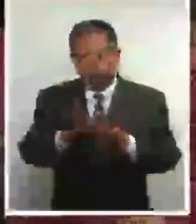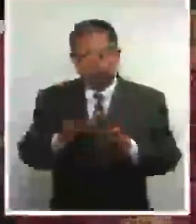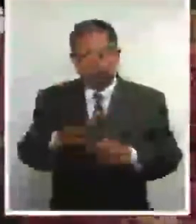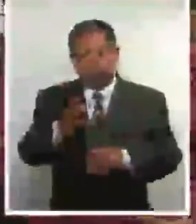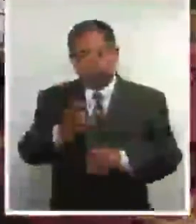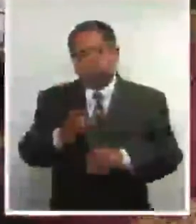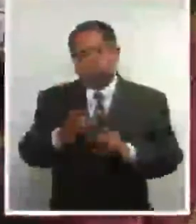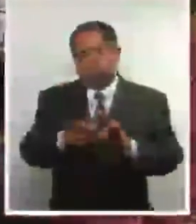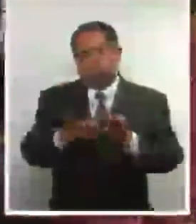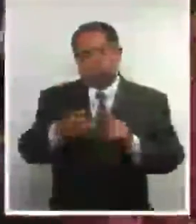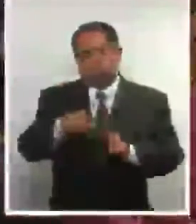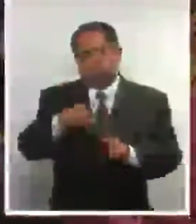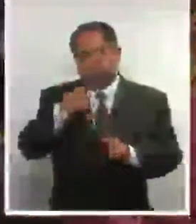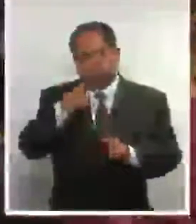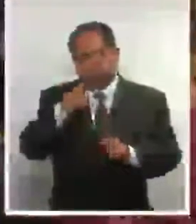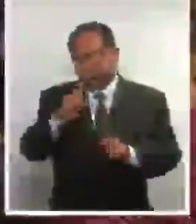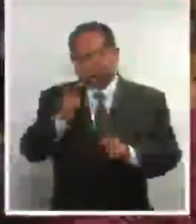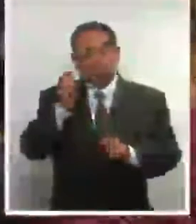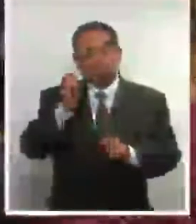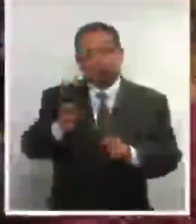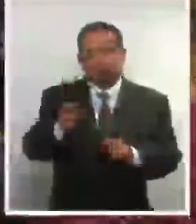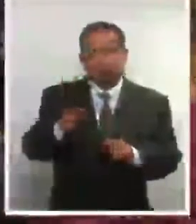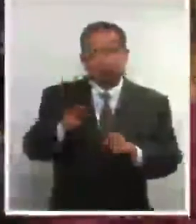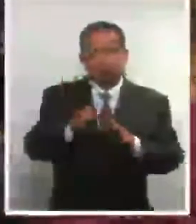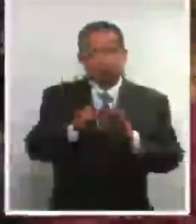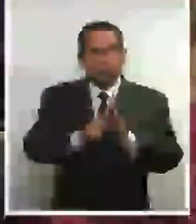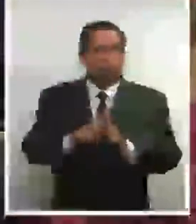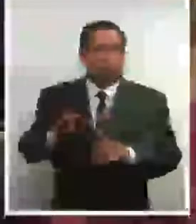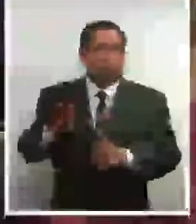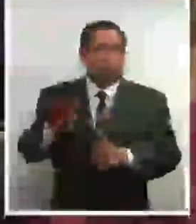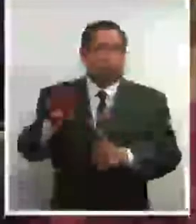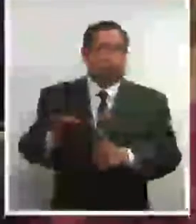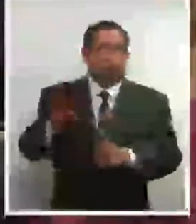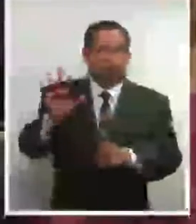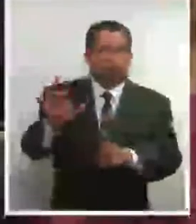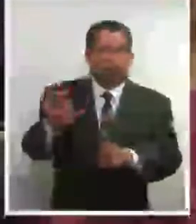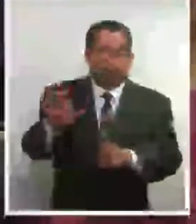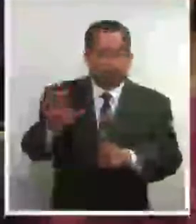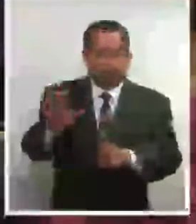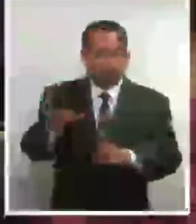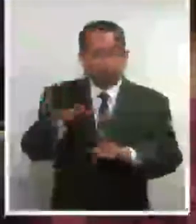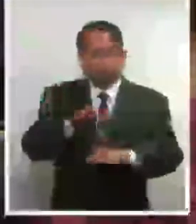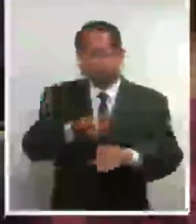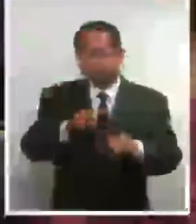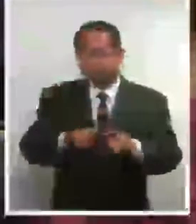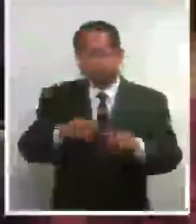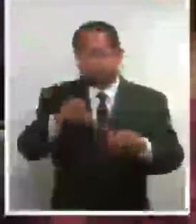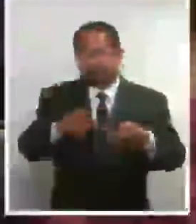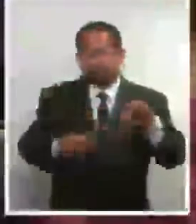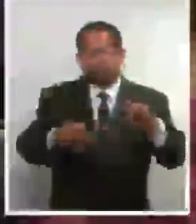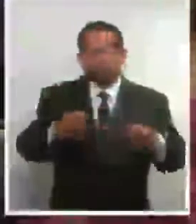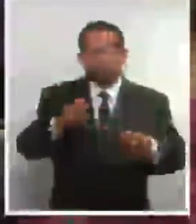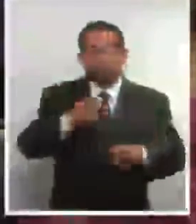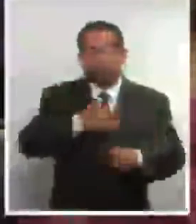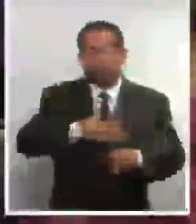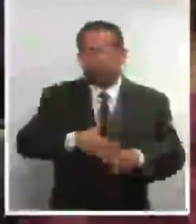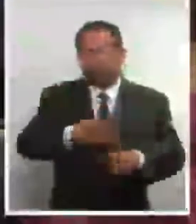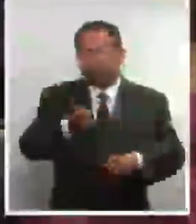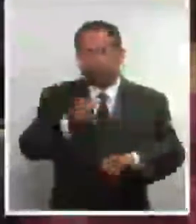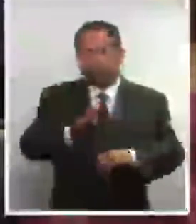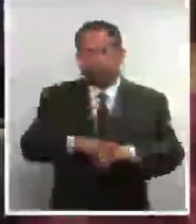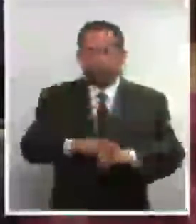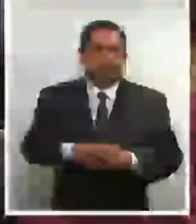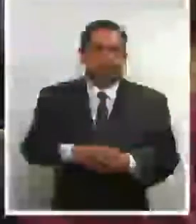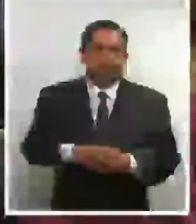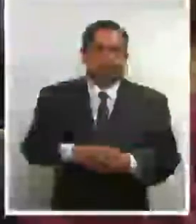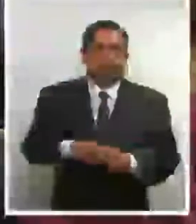ello, pues bueno, le comento que este artículo 45 habla sobre el Tribunal de Justicia Administrativa, en el